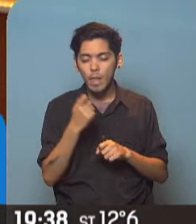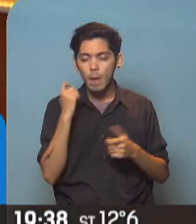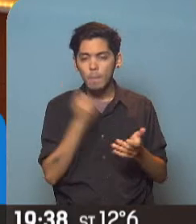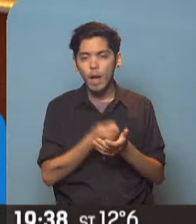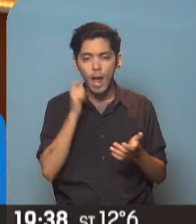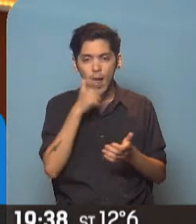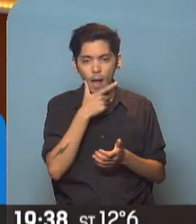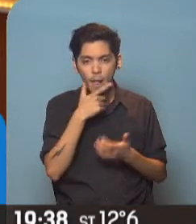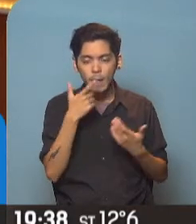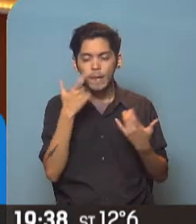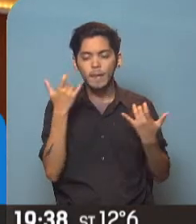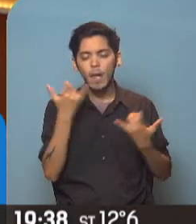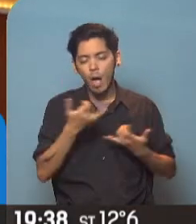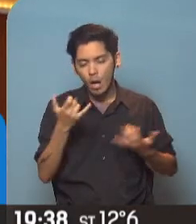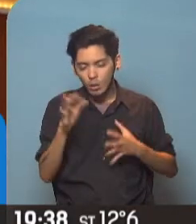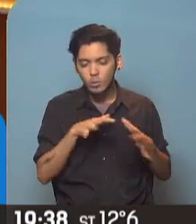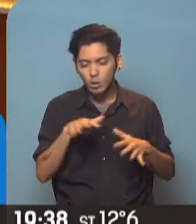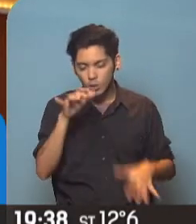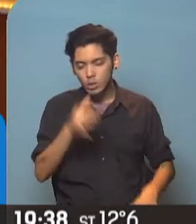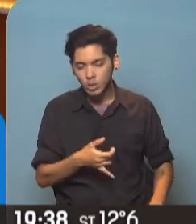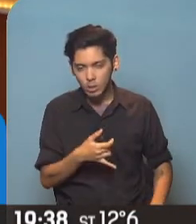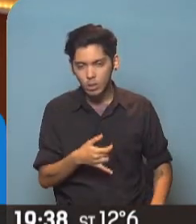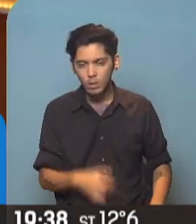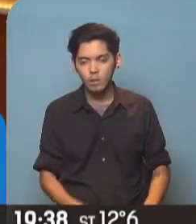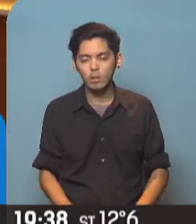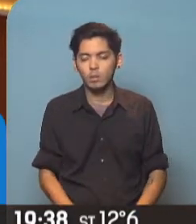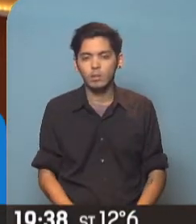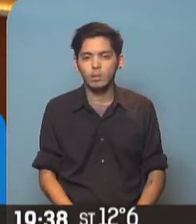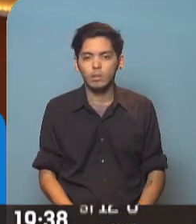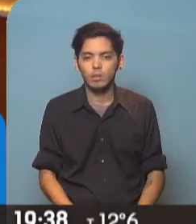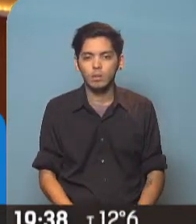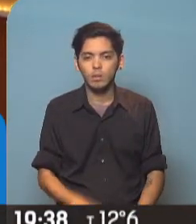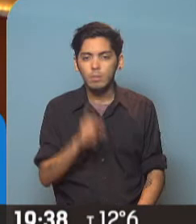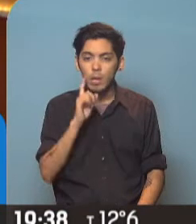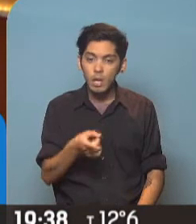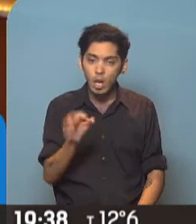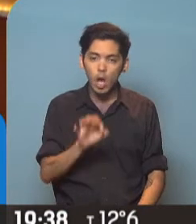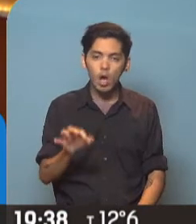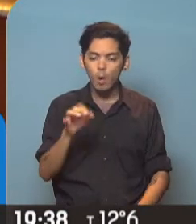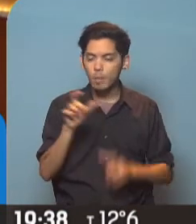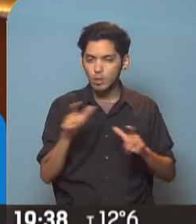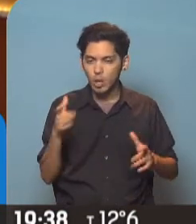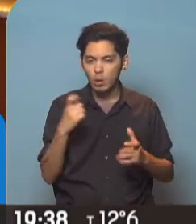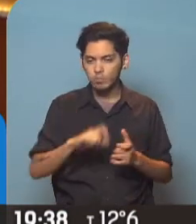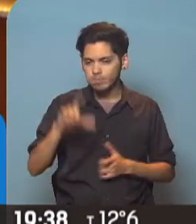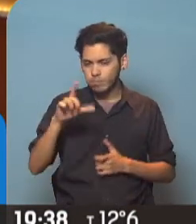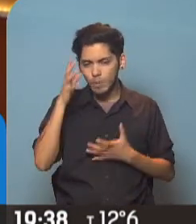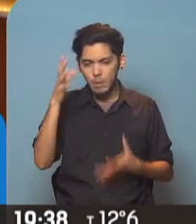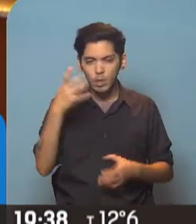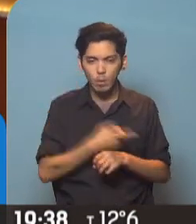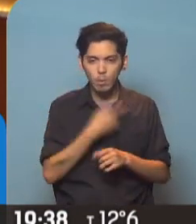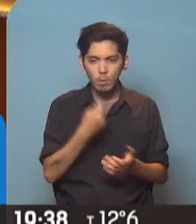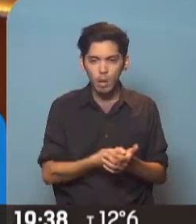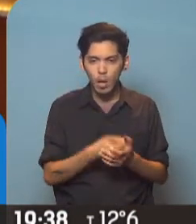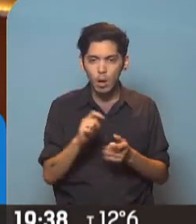momento no hay estas y hay situaciones de rentas y de producto de riesgo de gente que le ha venido muchísimo no puede pagar recordemos como